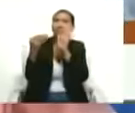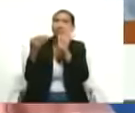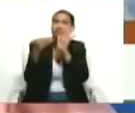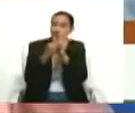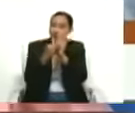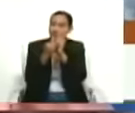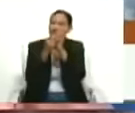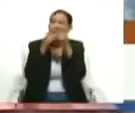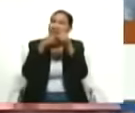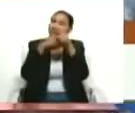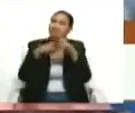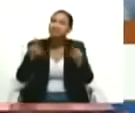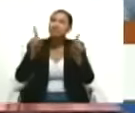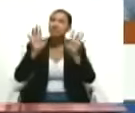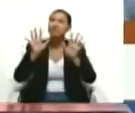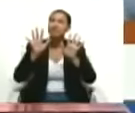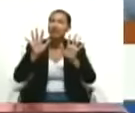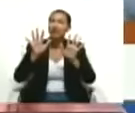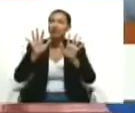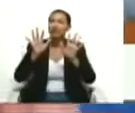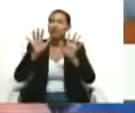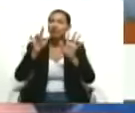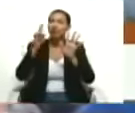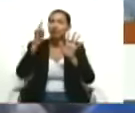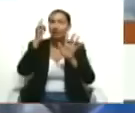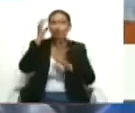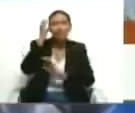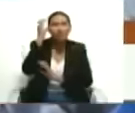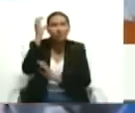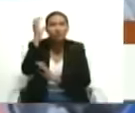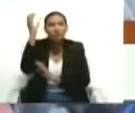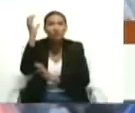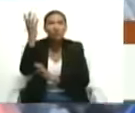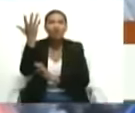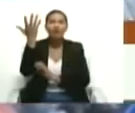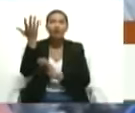diferencias conceptuales, sustanciales,